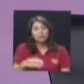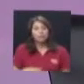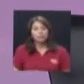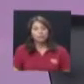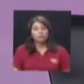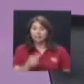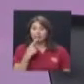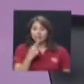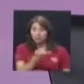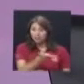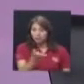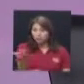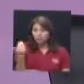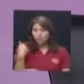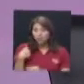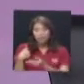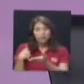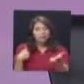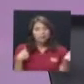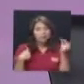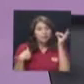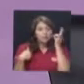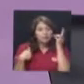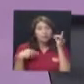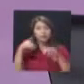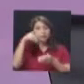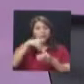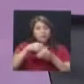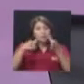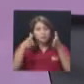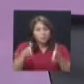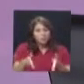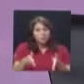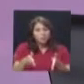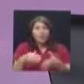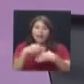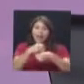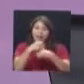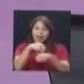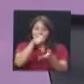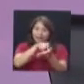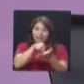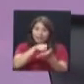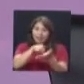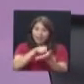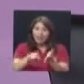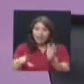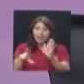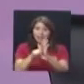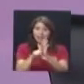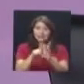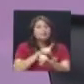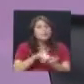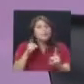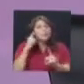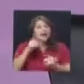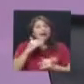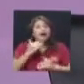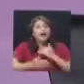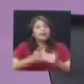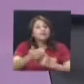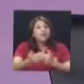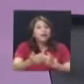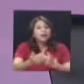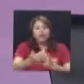señoras del estado costarricense legis link pero elegible para avanzar si no